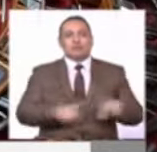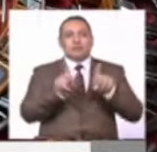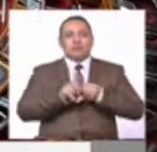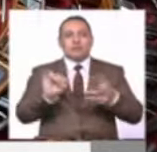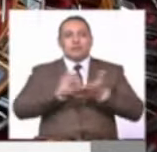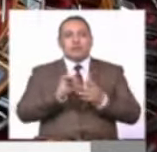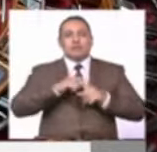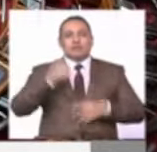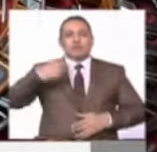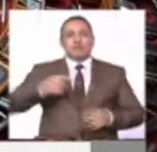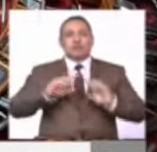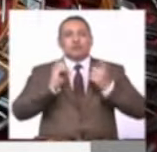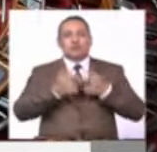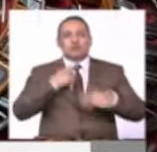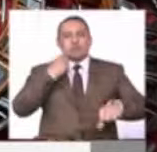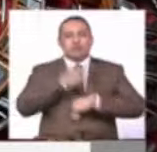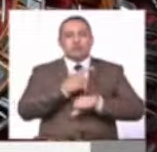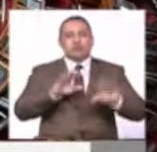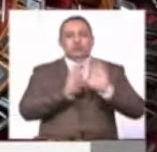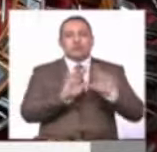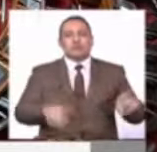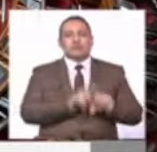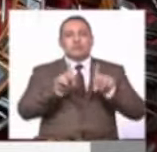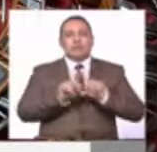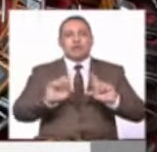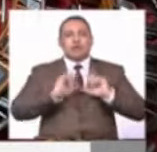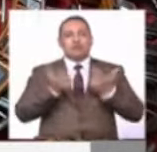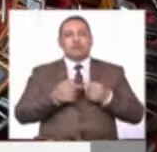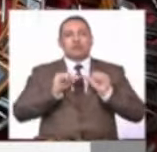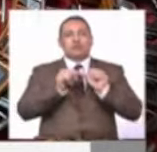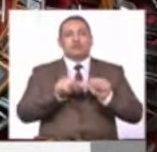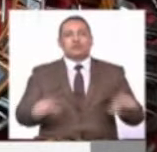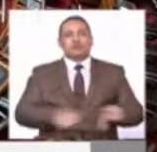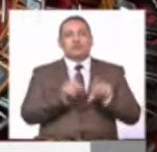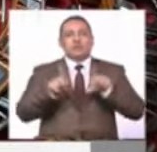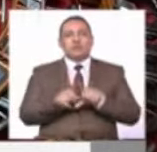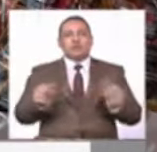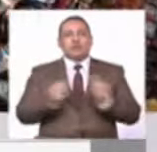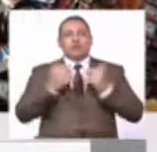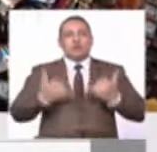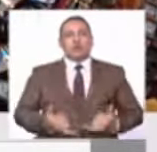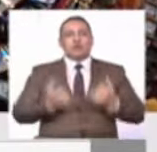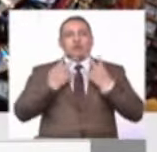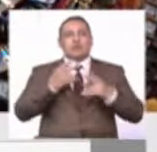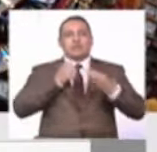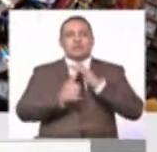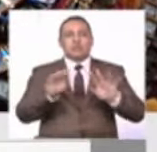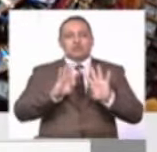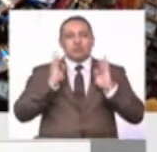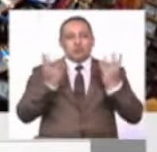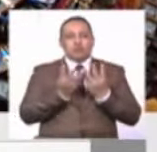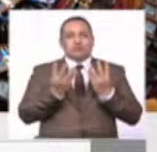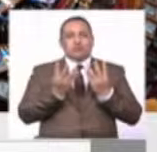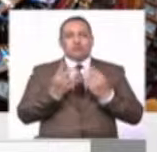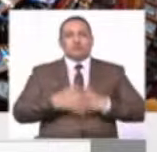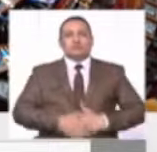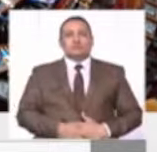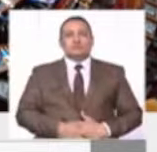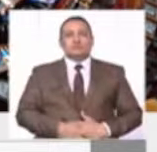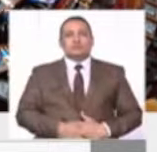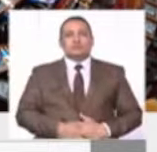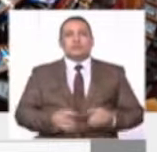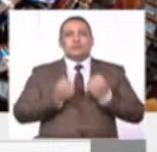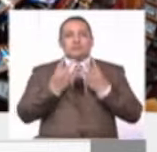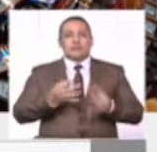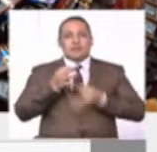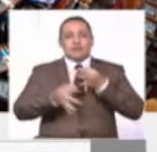subcomisión de acusaciones constitucionales también la comisión permanente y ahora en el pleno del Congreso hay